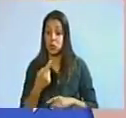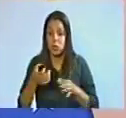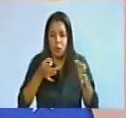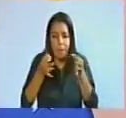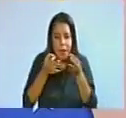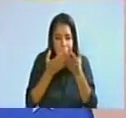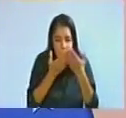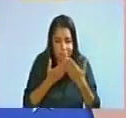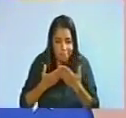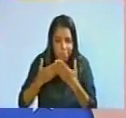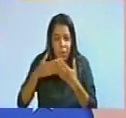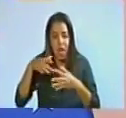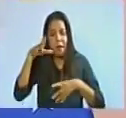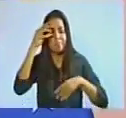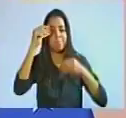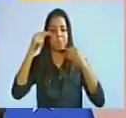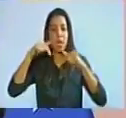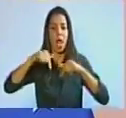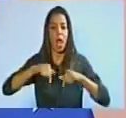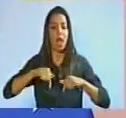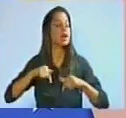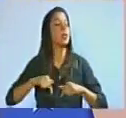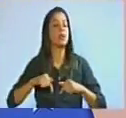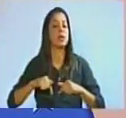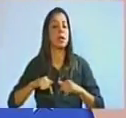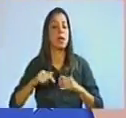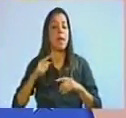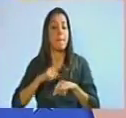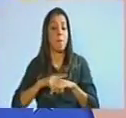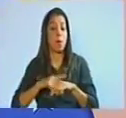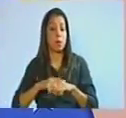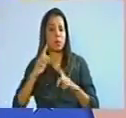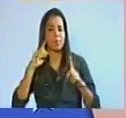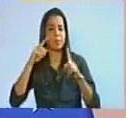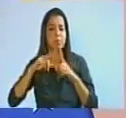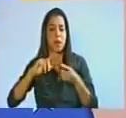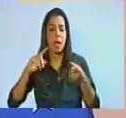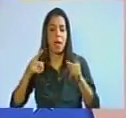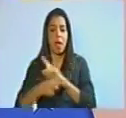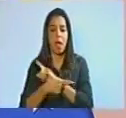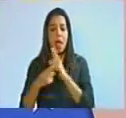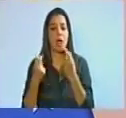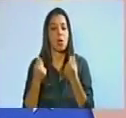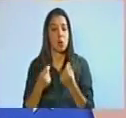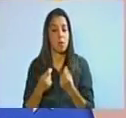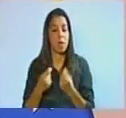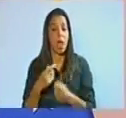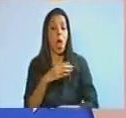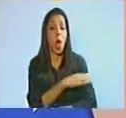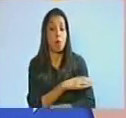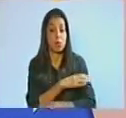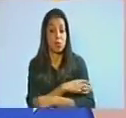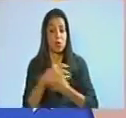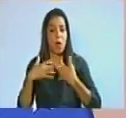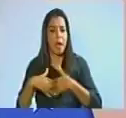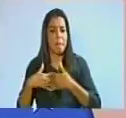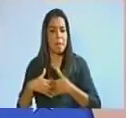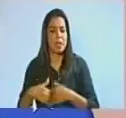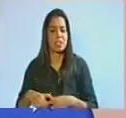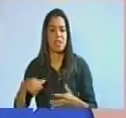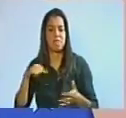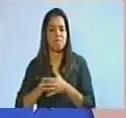preparados para llegar desde aquí al momento que conquistemos el nuevo modelo económico. Ellos van a insistir, los enemigos, que no dan